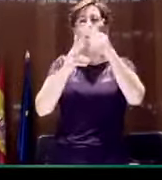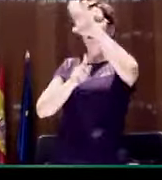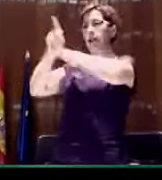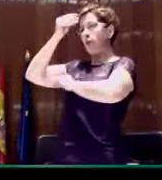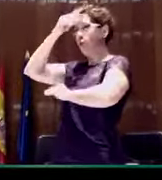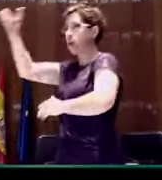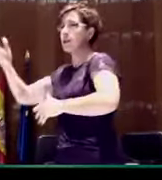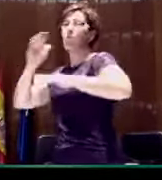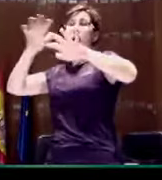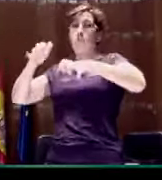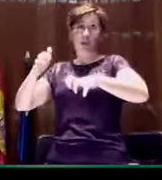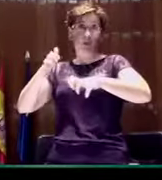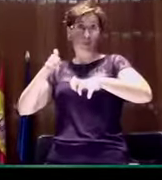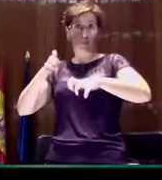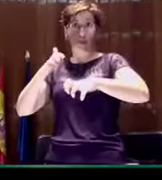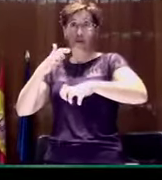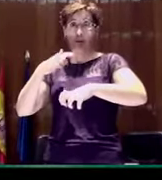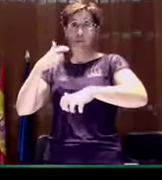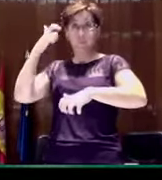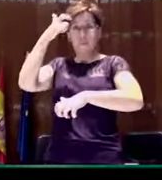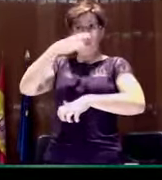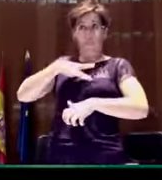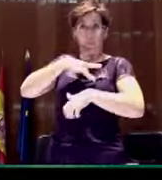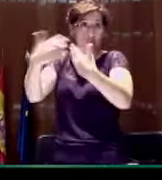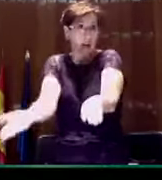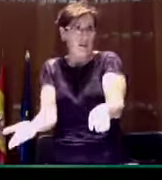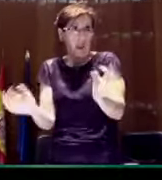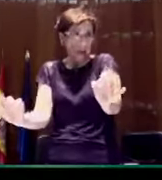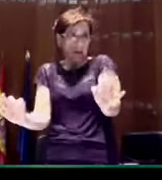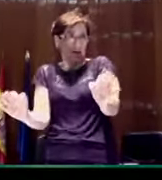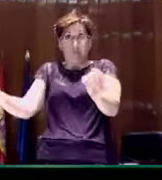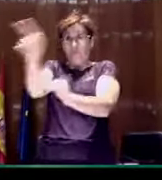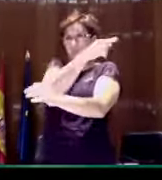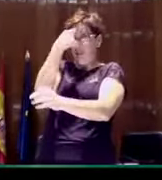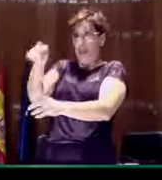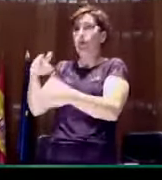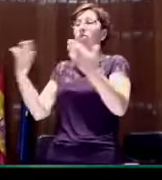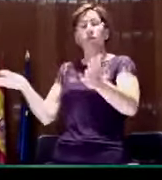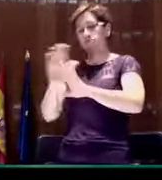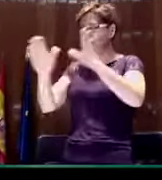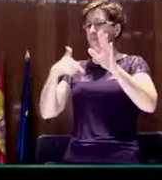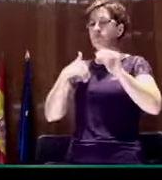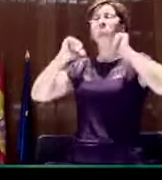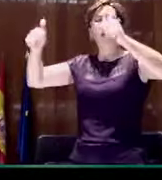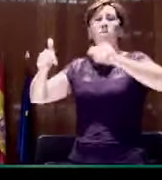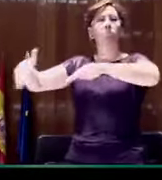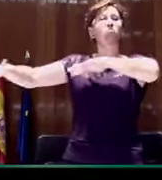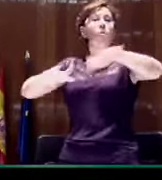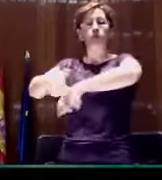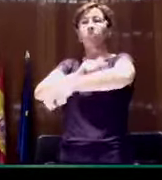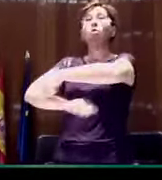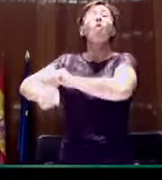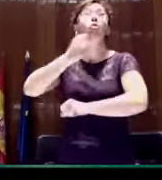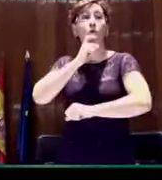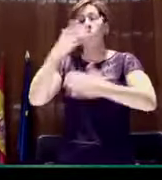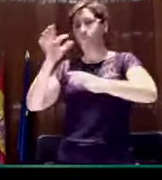y aprender, etcétera, ¿no? Todo eso lo sabemos. Entonces yo me puse a actuar organizando cursos de lengua de